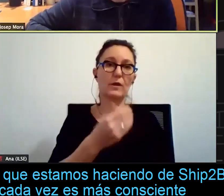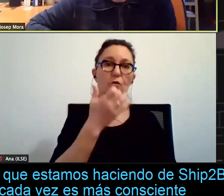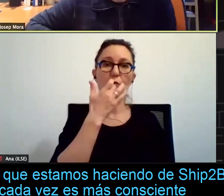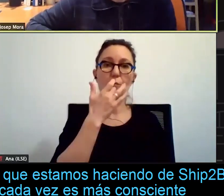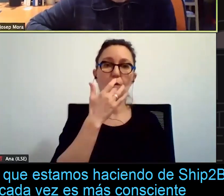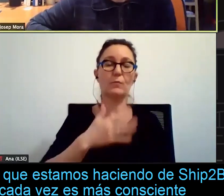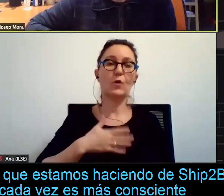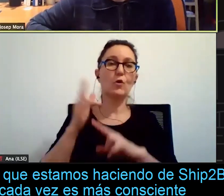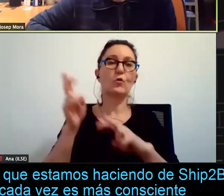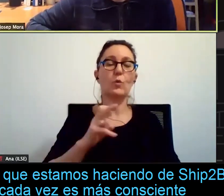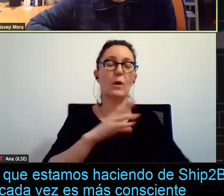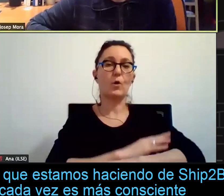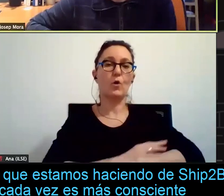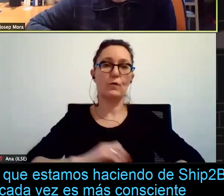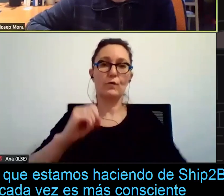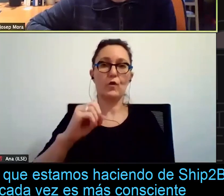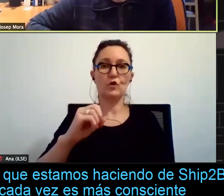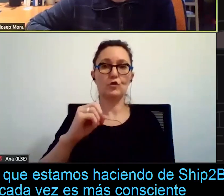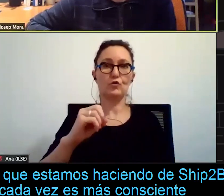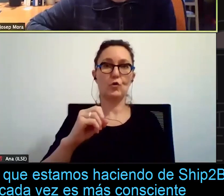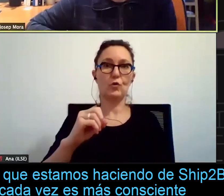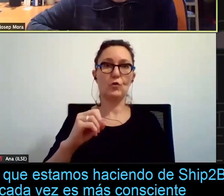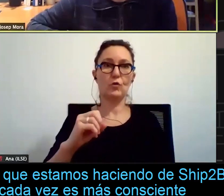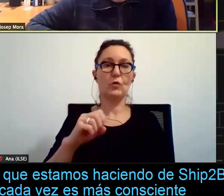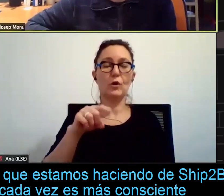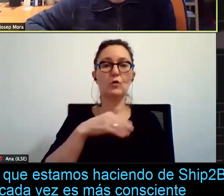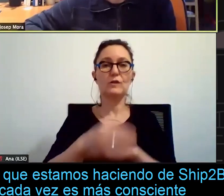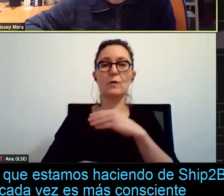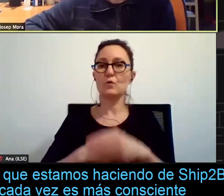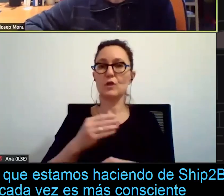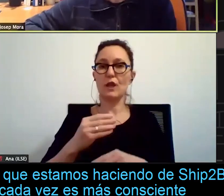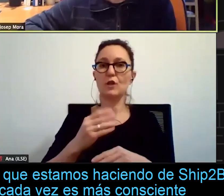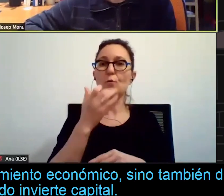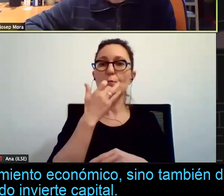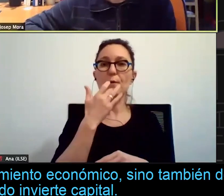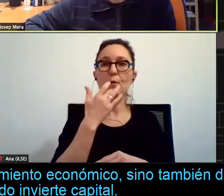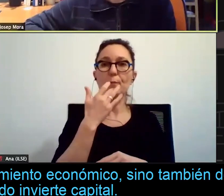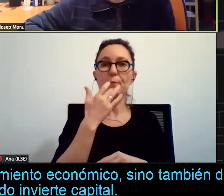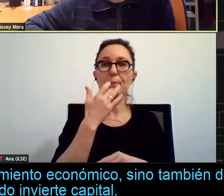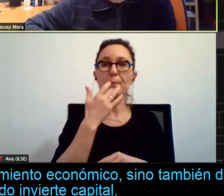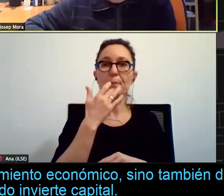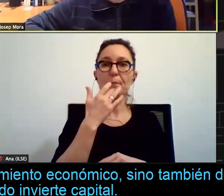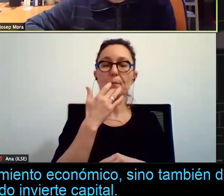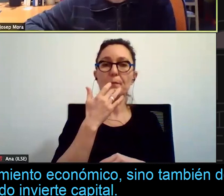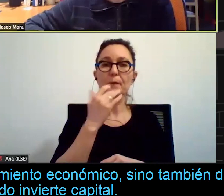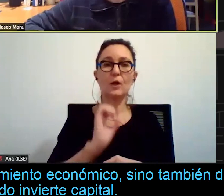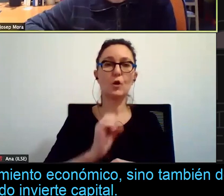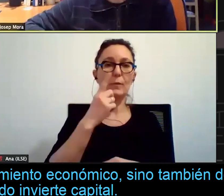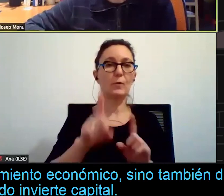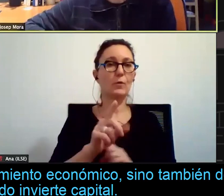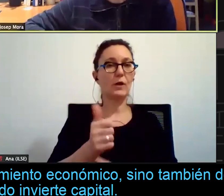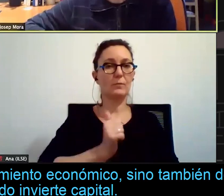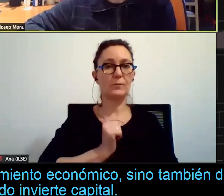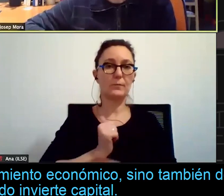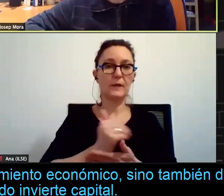llamará el nuevo fondo, hemos visto que cada vez el inversor es más consciente de no únicamente priorizar el rendimiento económico,